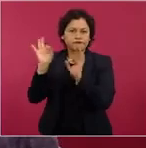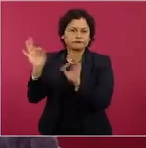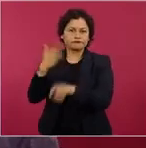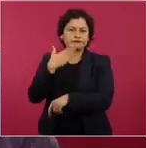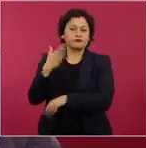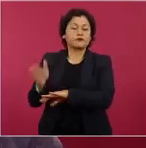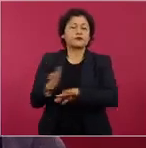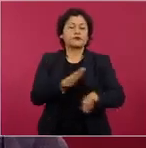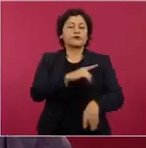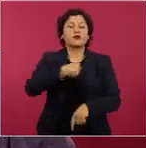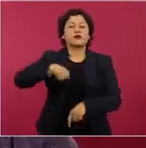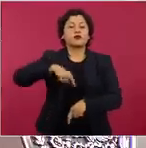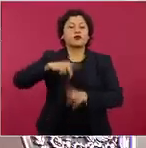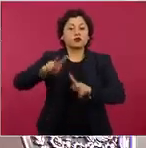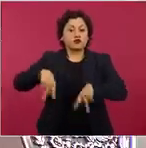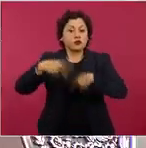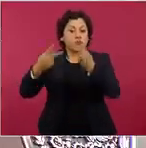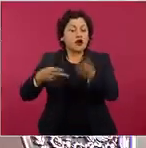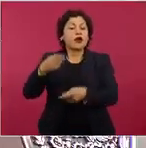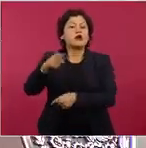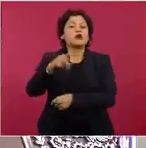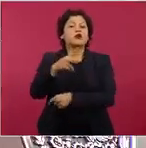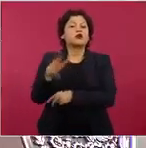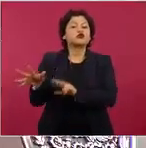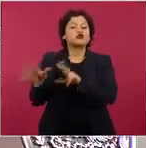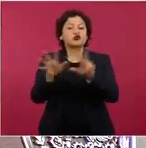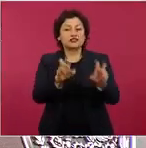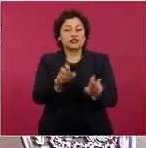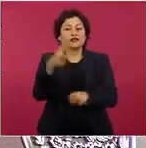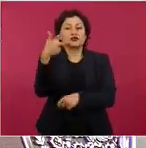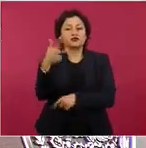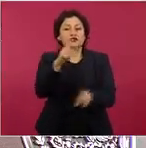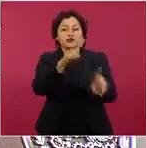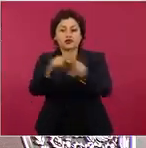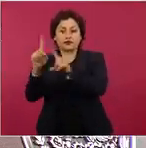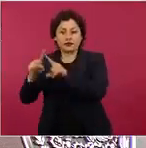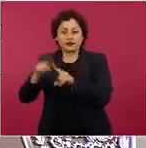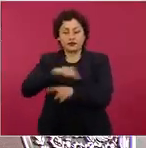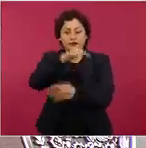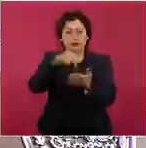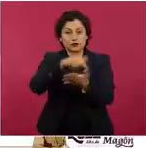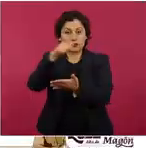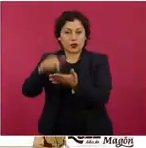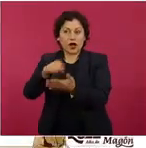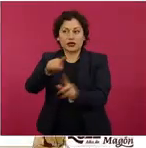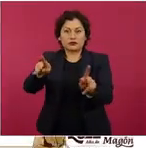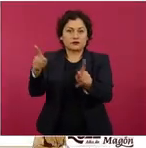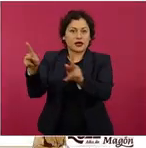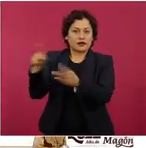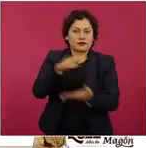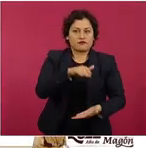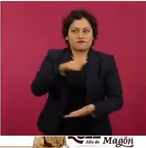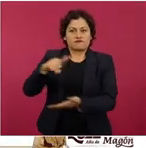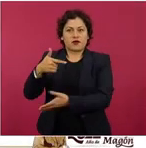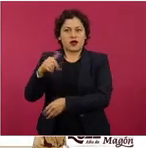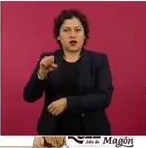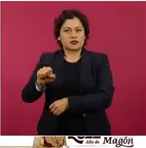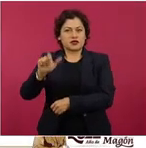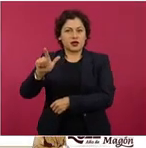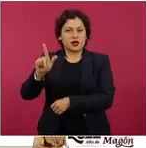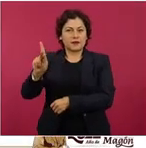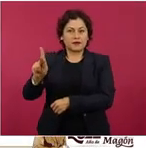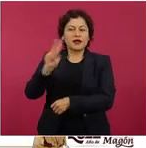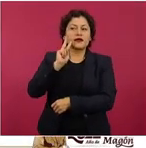Realizamos 808 visitas a expendedores de gas LP, inmovilizamos 4